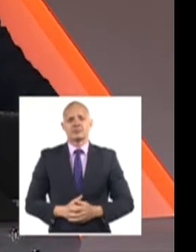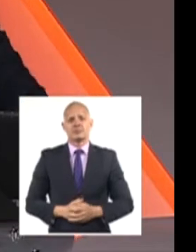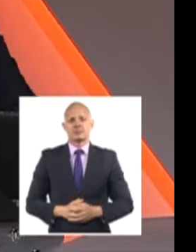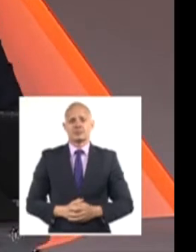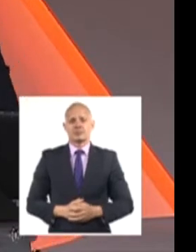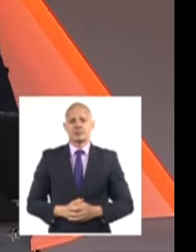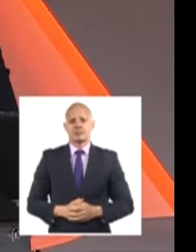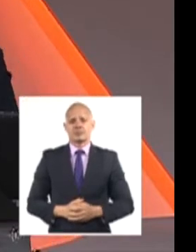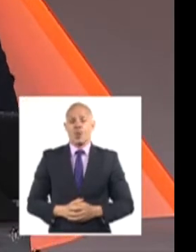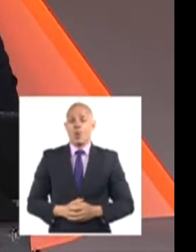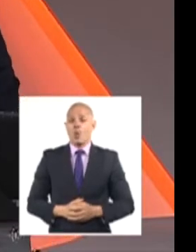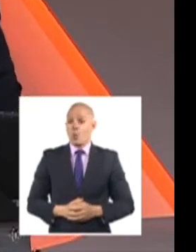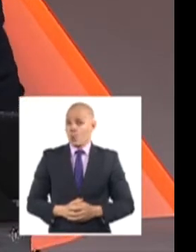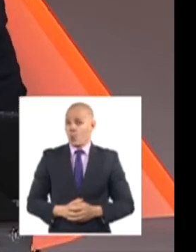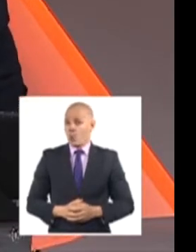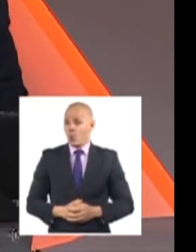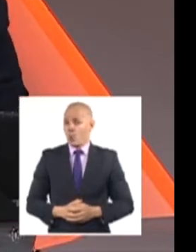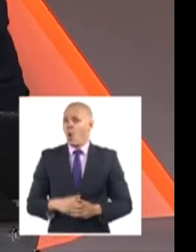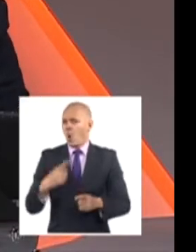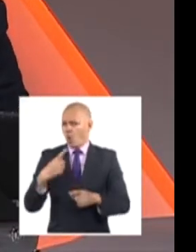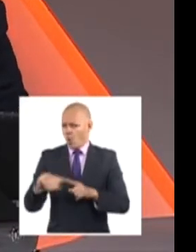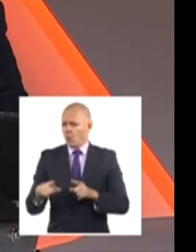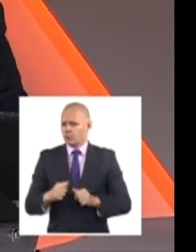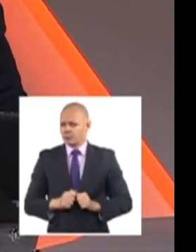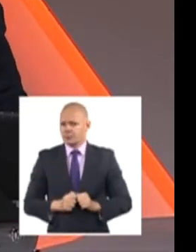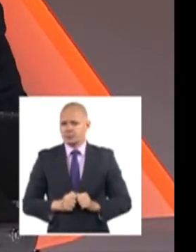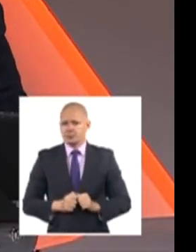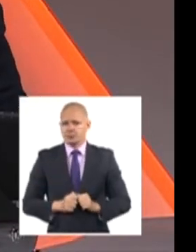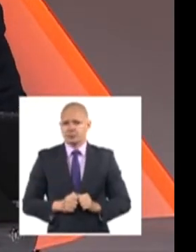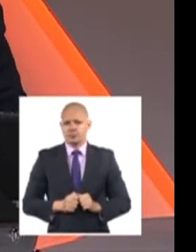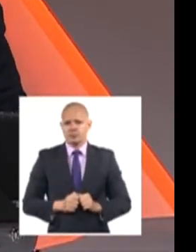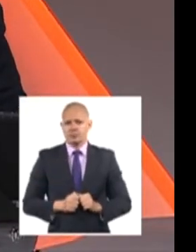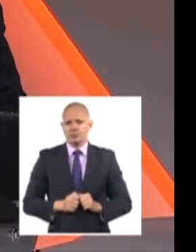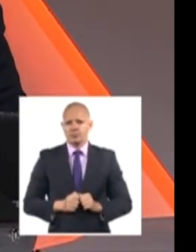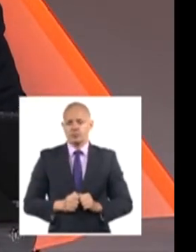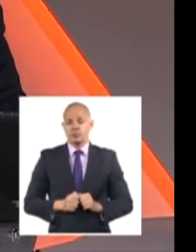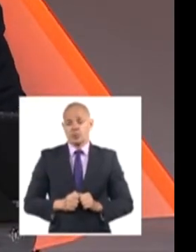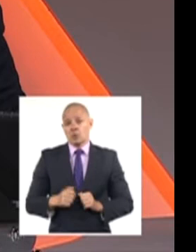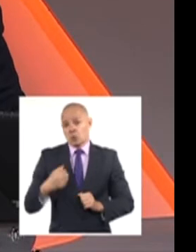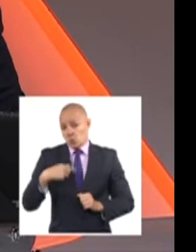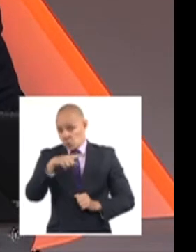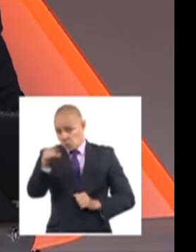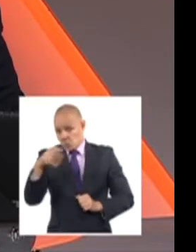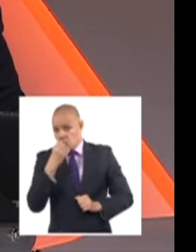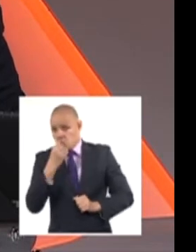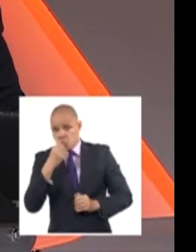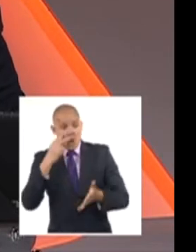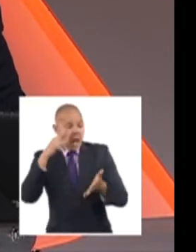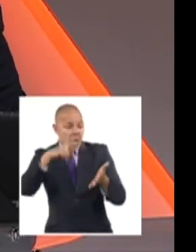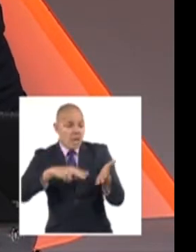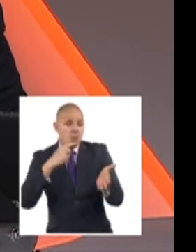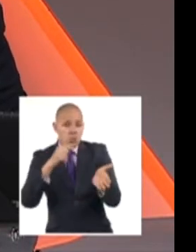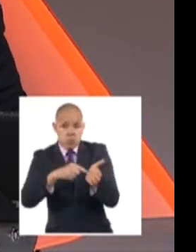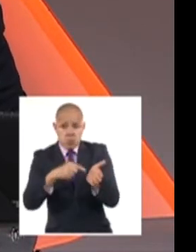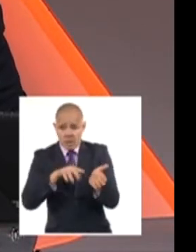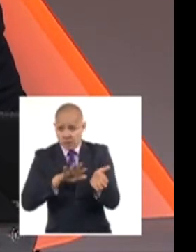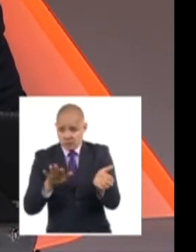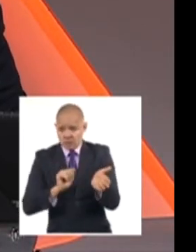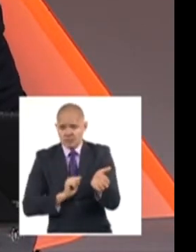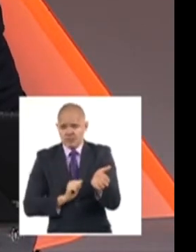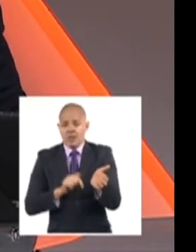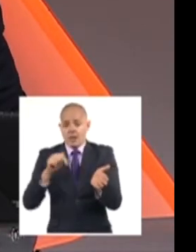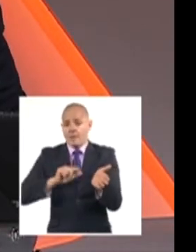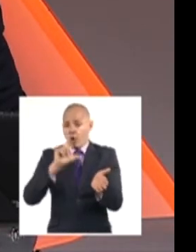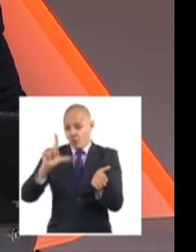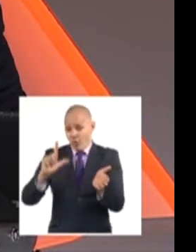bueno también les aconsejo bueno leer la declaración del gobierno revolucionario y publicado este lunes también